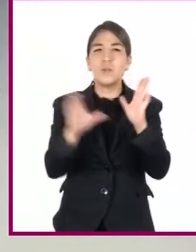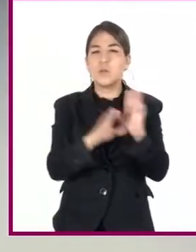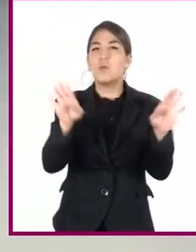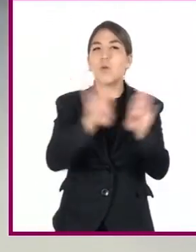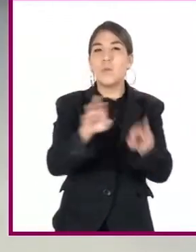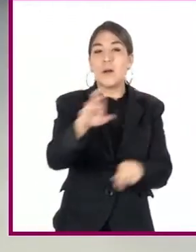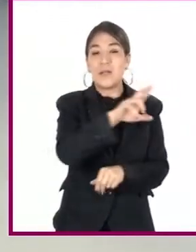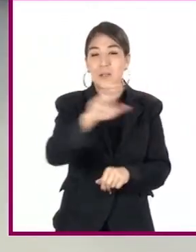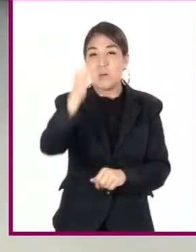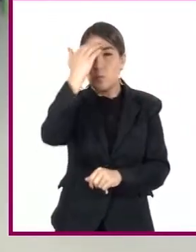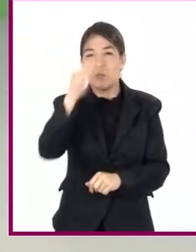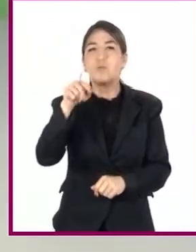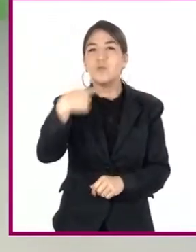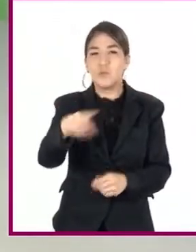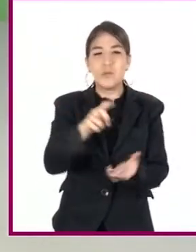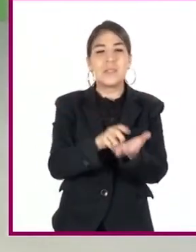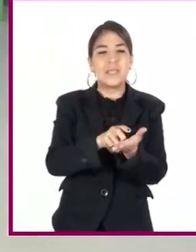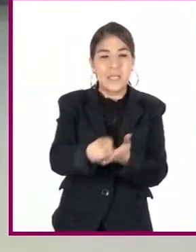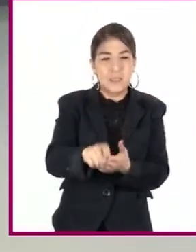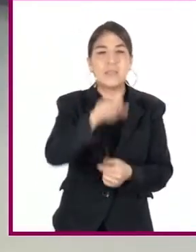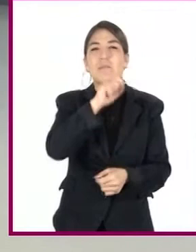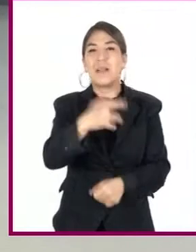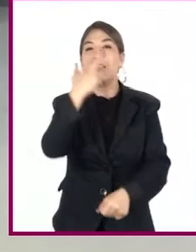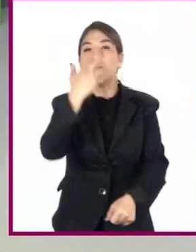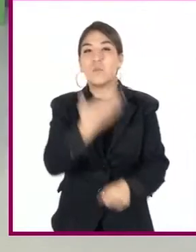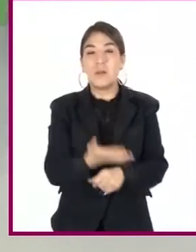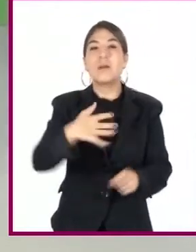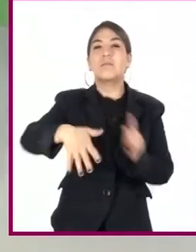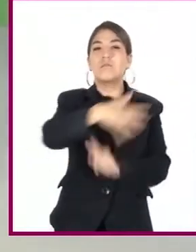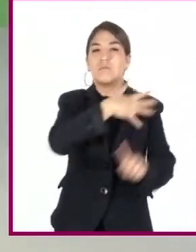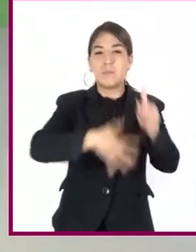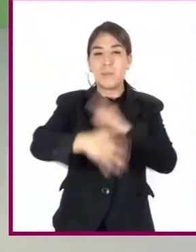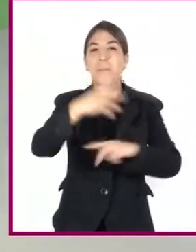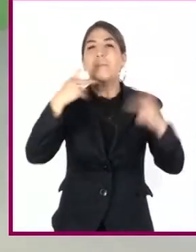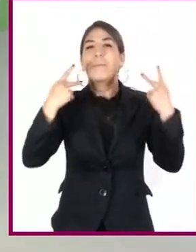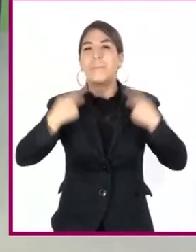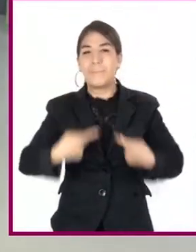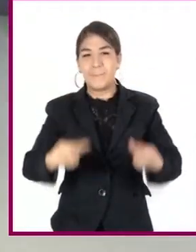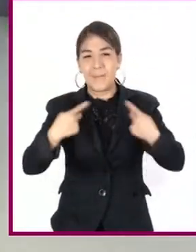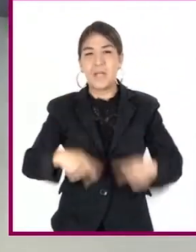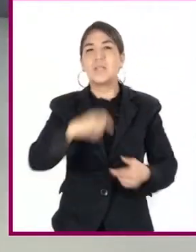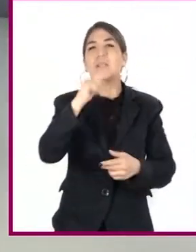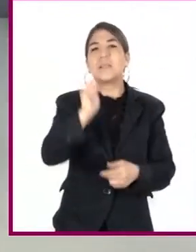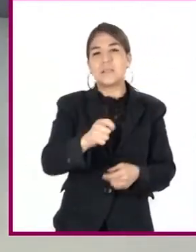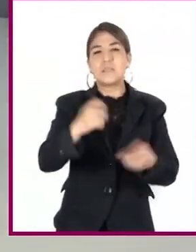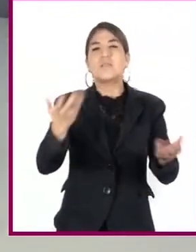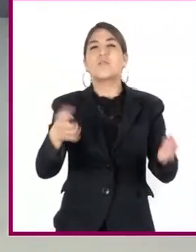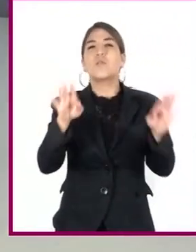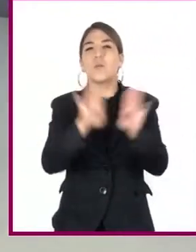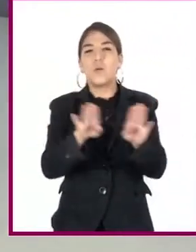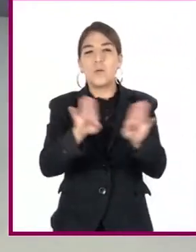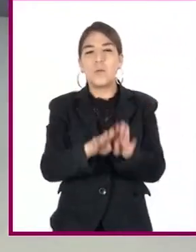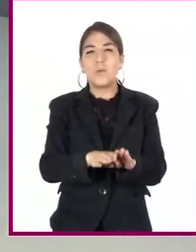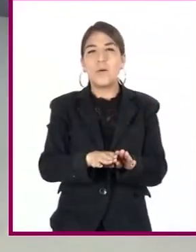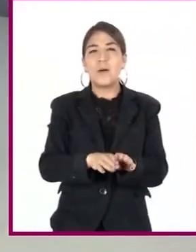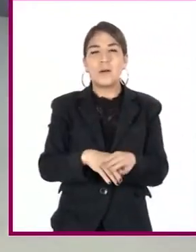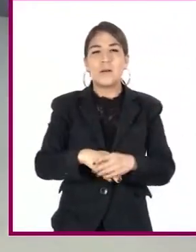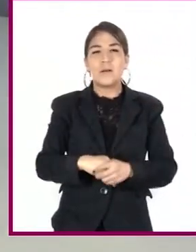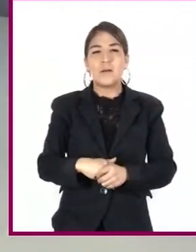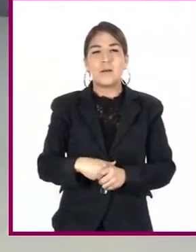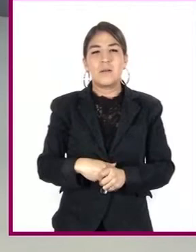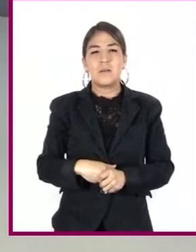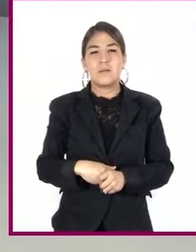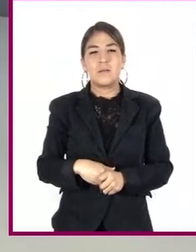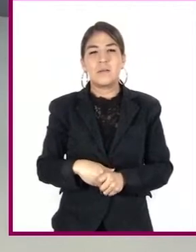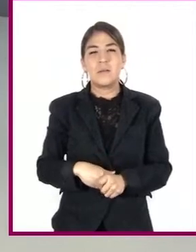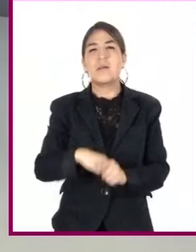los derechos y responsabilidades de la ciudadanía y autoridades, permite que podamos exigir a